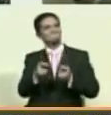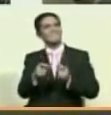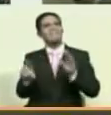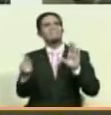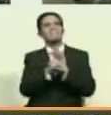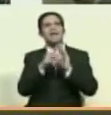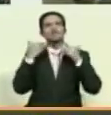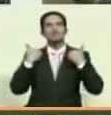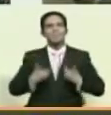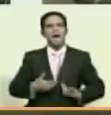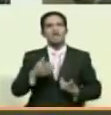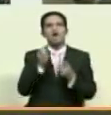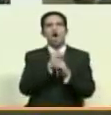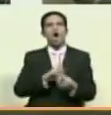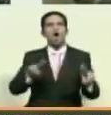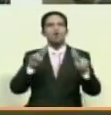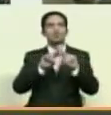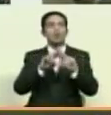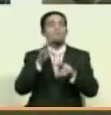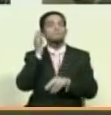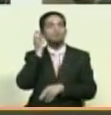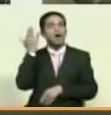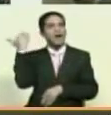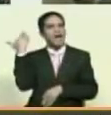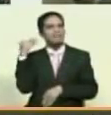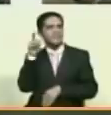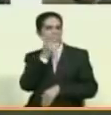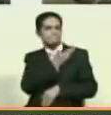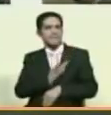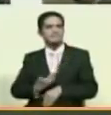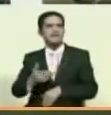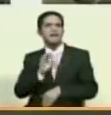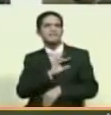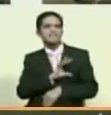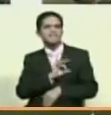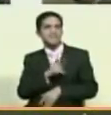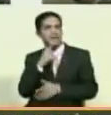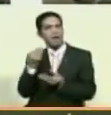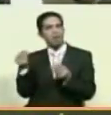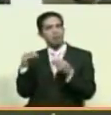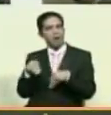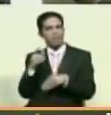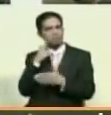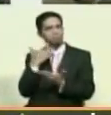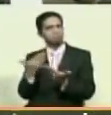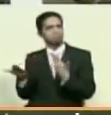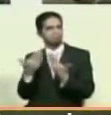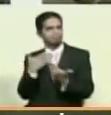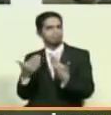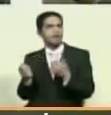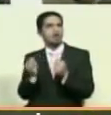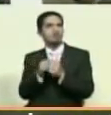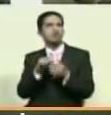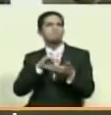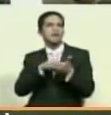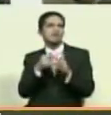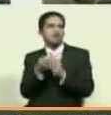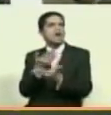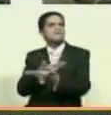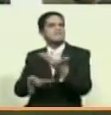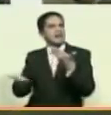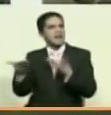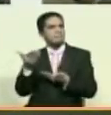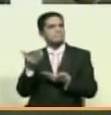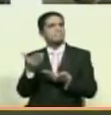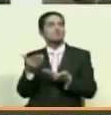de la ONU, la expresidente de Chile. Acordamos comenzar una nueva etapa de cooperación con nuestros métodos de intercambio y